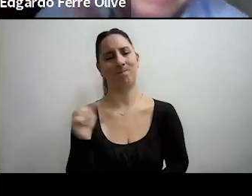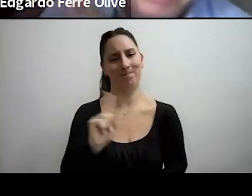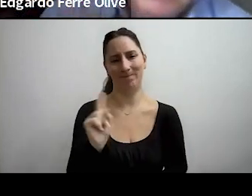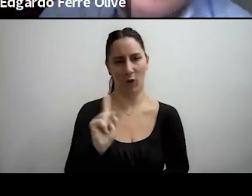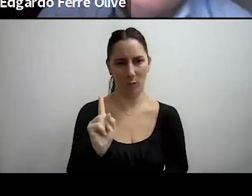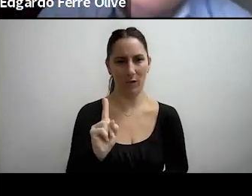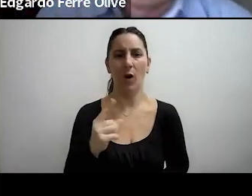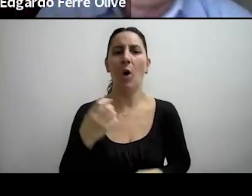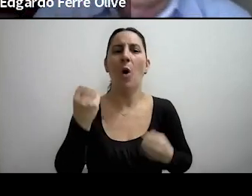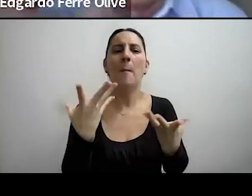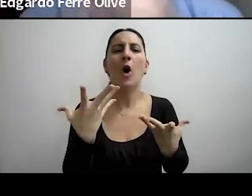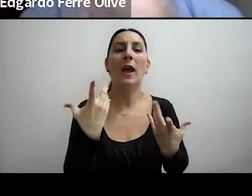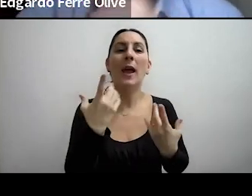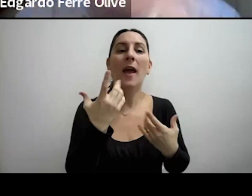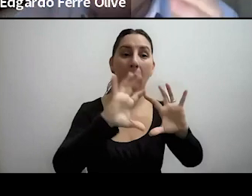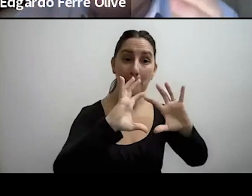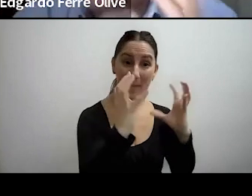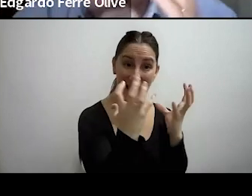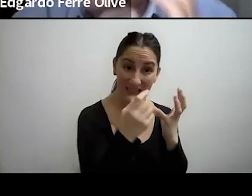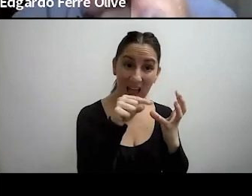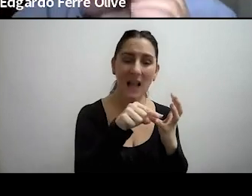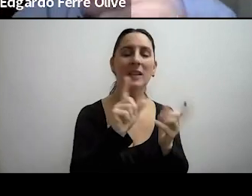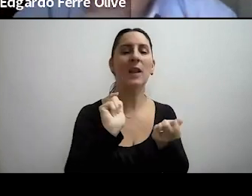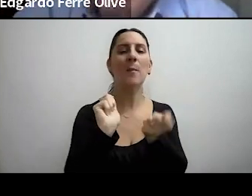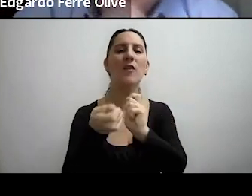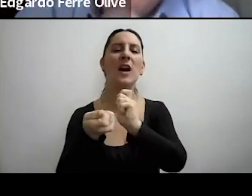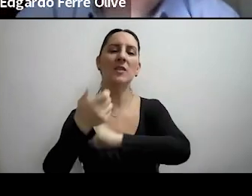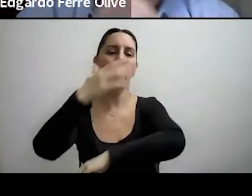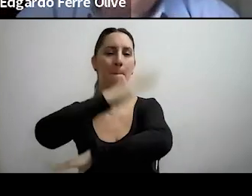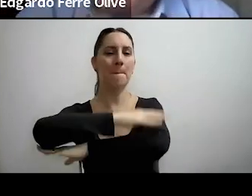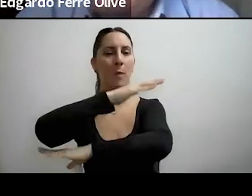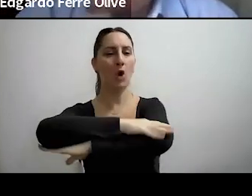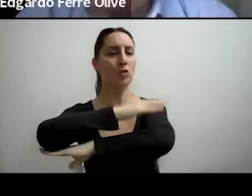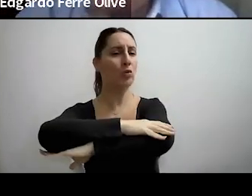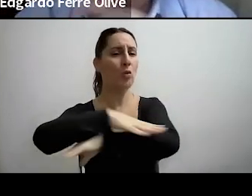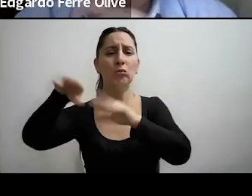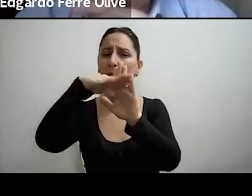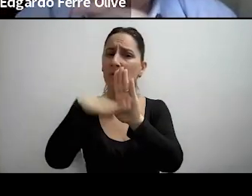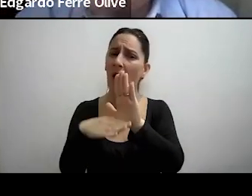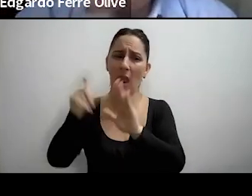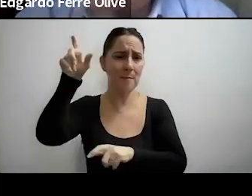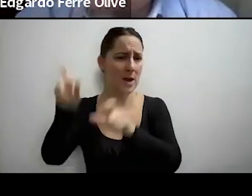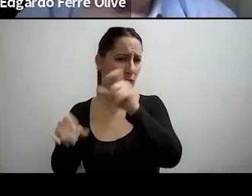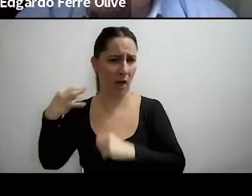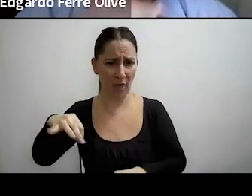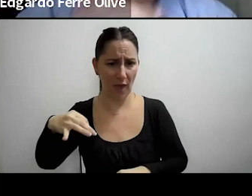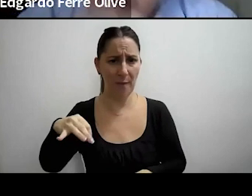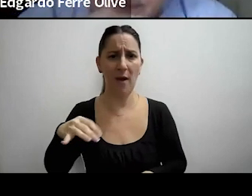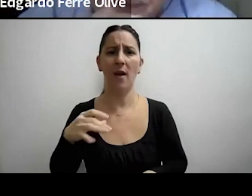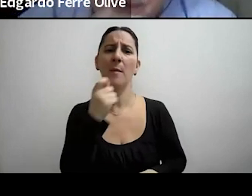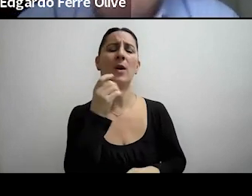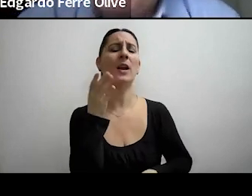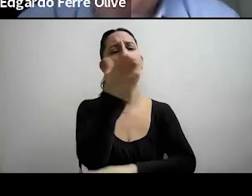para ser ambiental tiene que modificar la pauta de conducta del sujeto. ¿Qué pauta pueden modificar ustedes si van a cargar combustible en una estación de